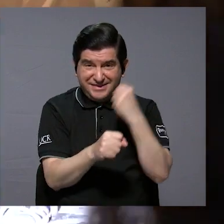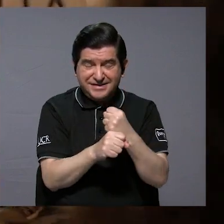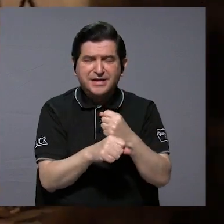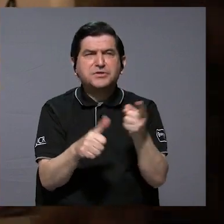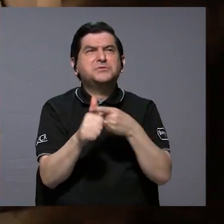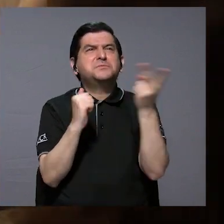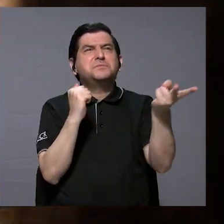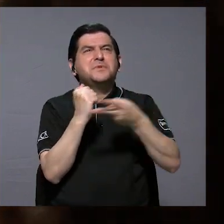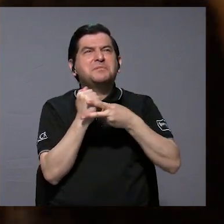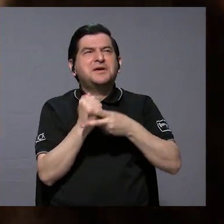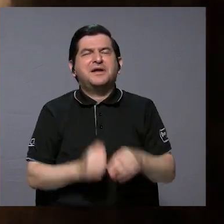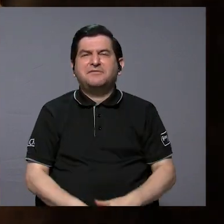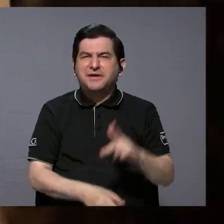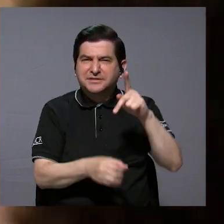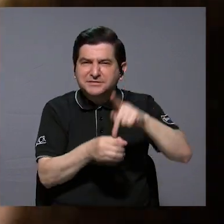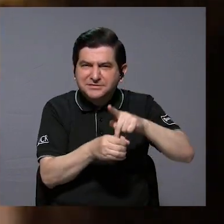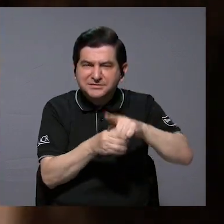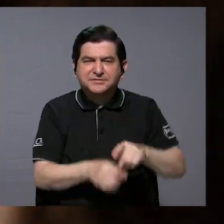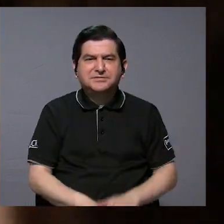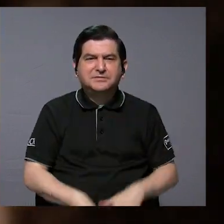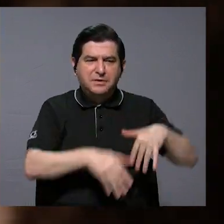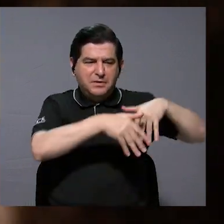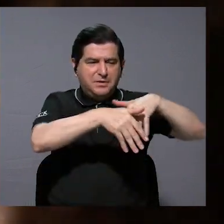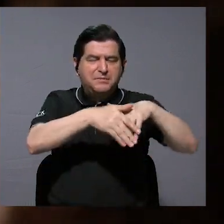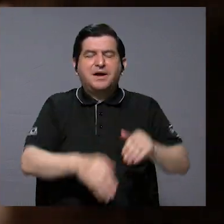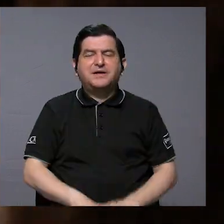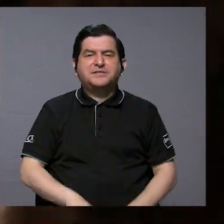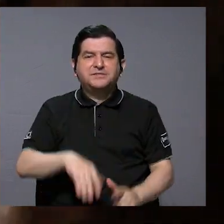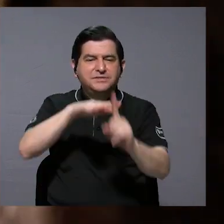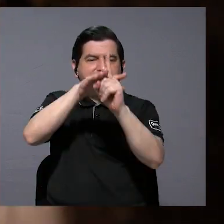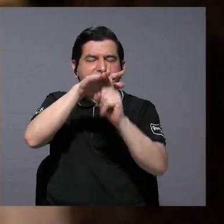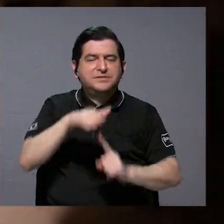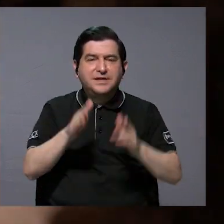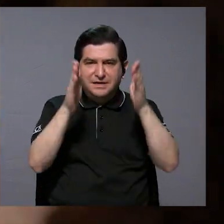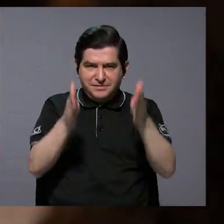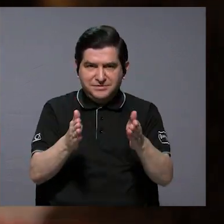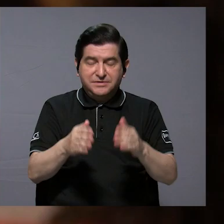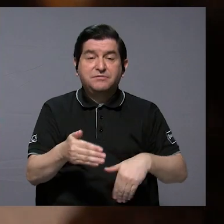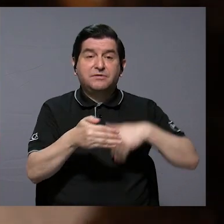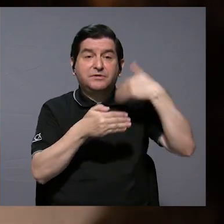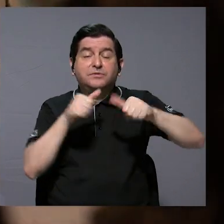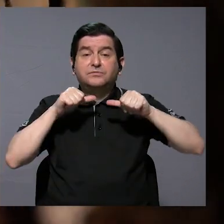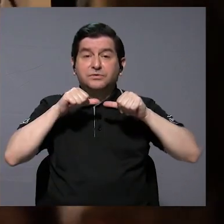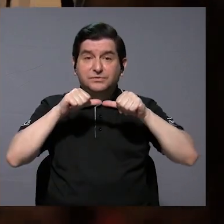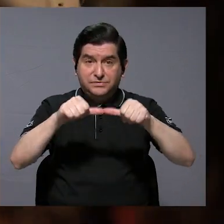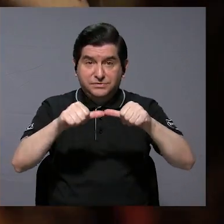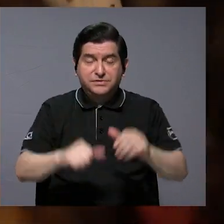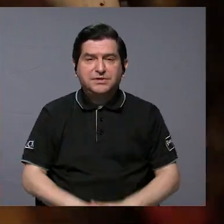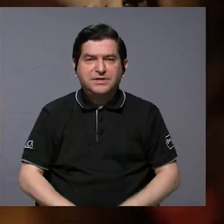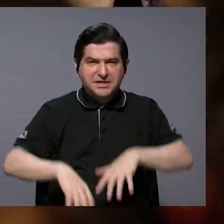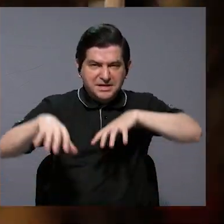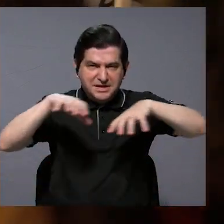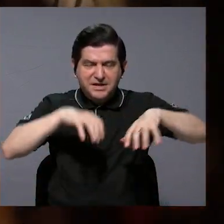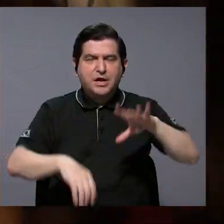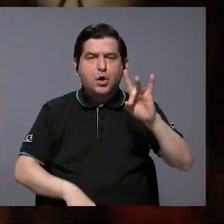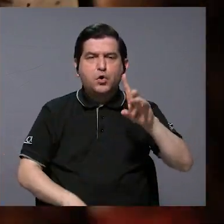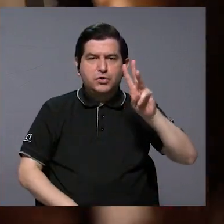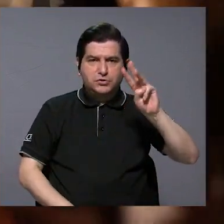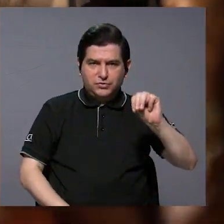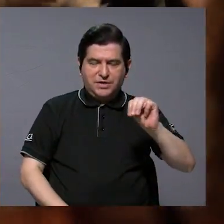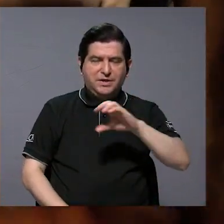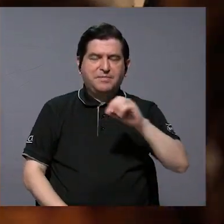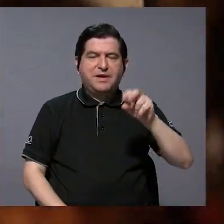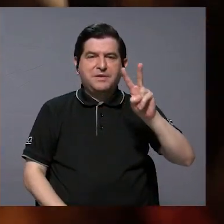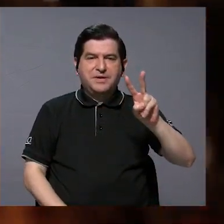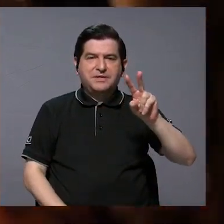En estos 10 años, la primera vez que accionamos fue en la Marcha de los Invisibles y luego seguimos accionando